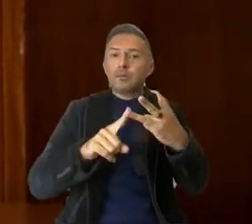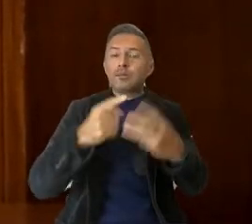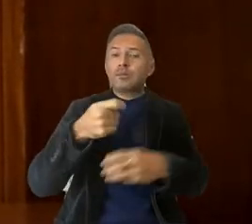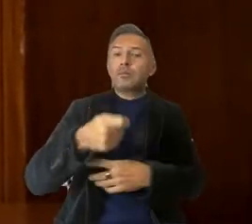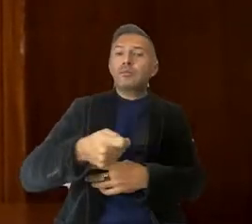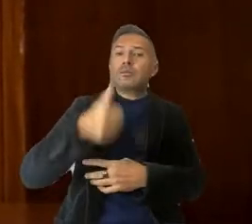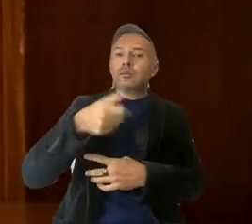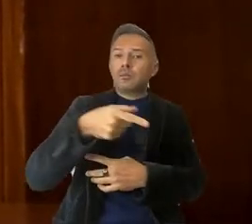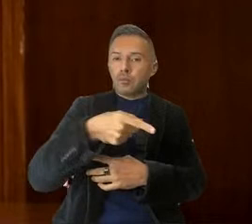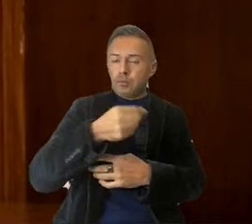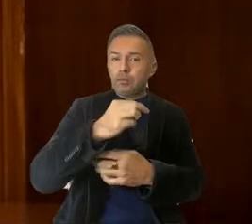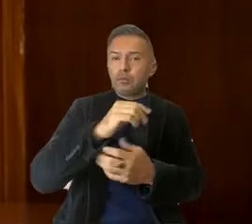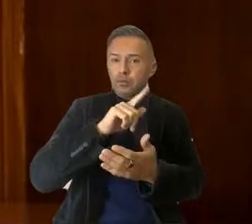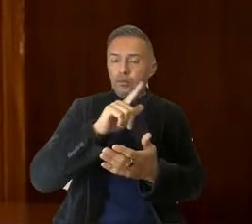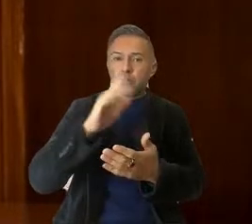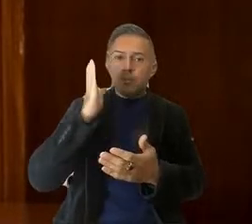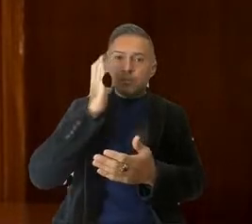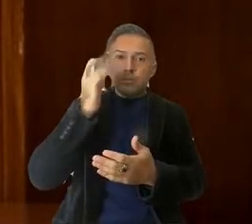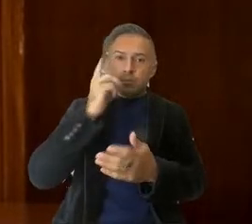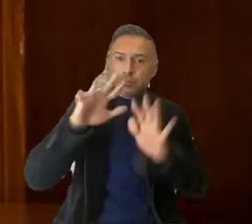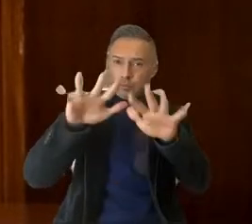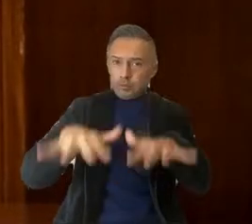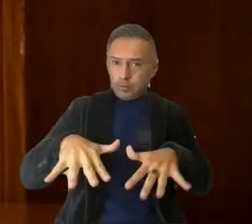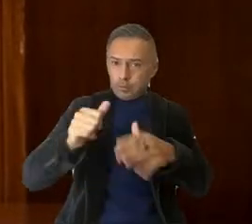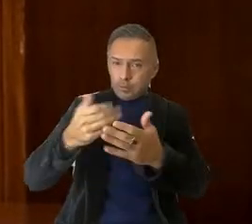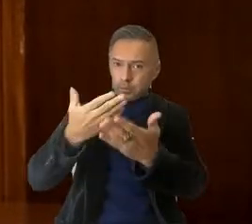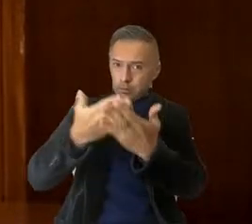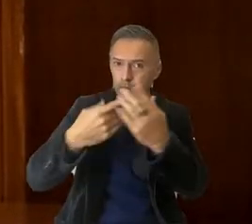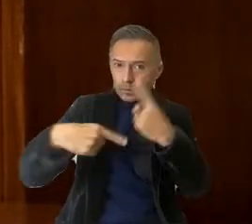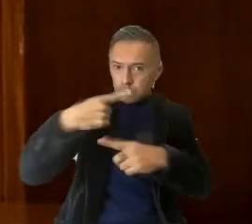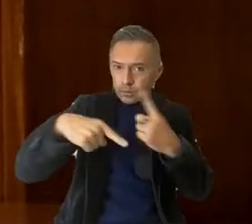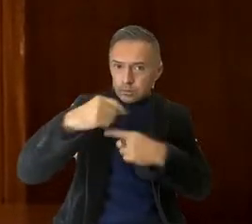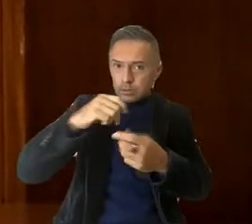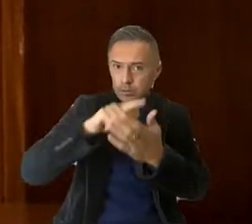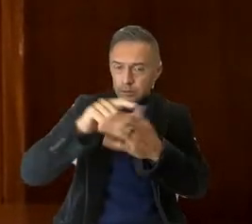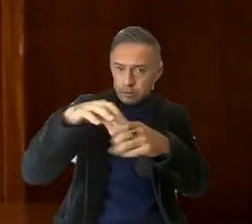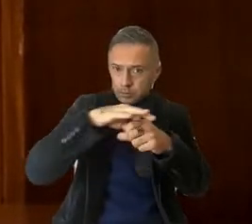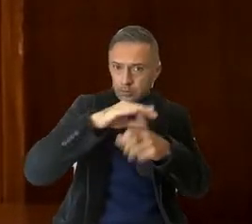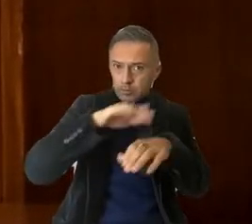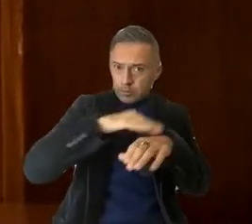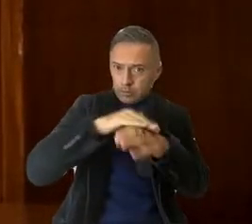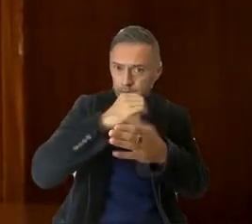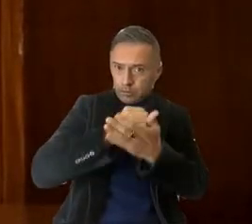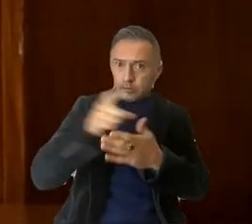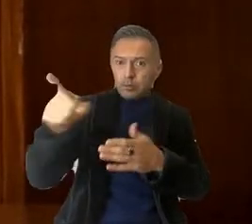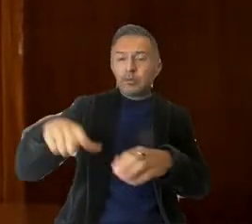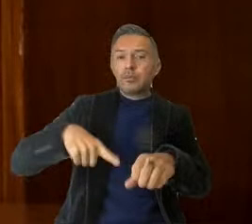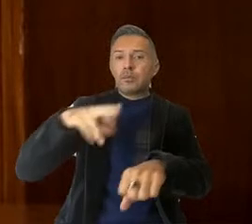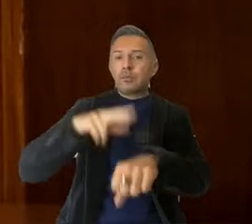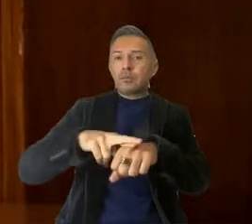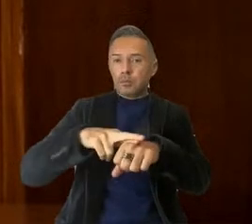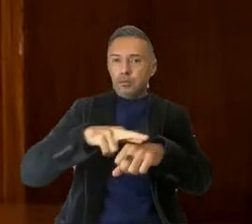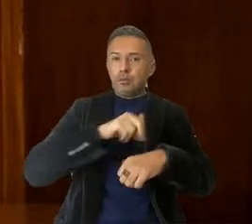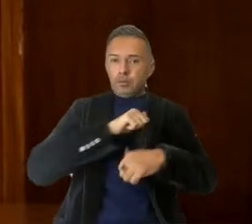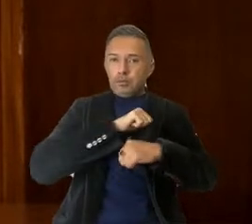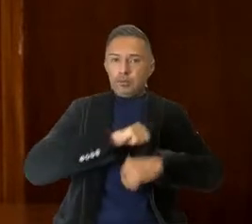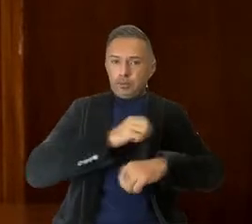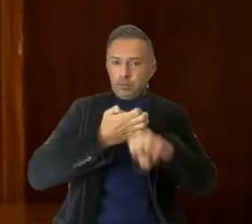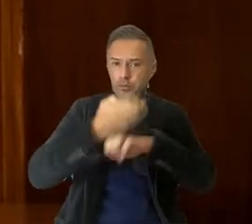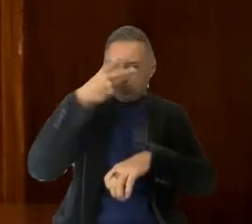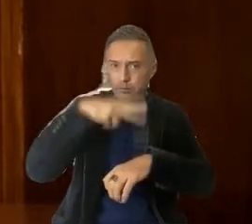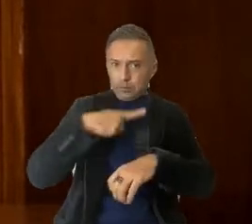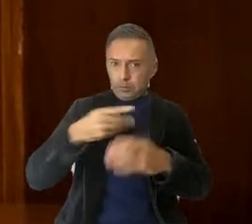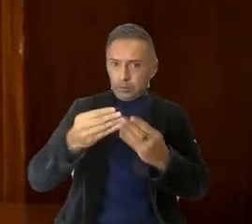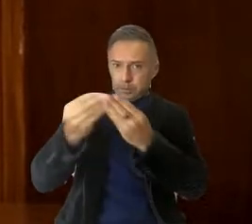de la legislatura en pleno, remitas el proyecto de decreto a la titular del Ejecutivo Estatal para los efectos